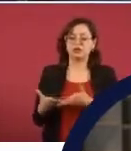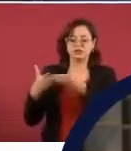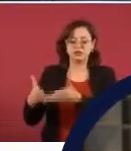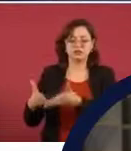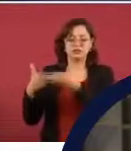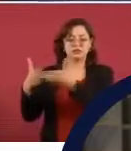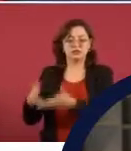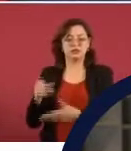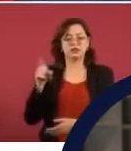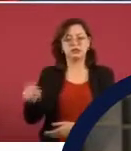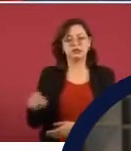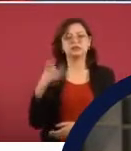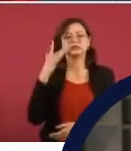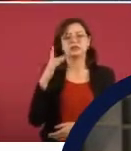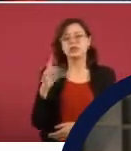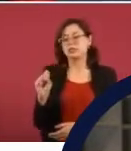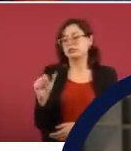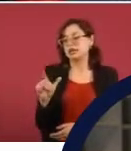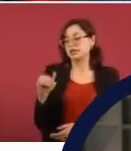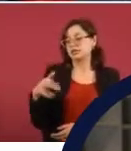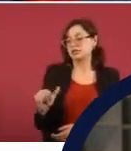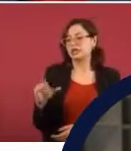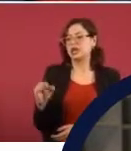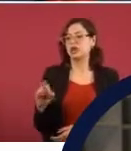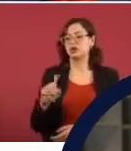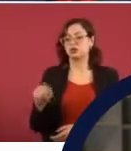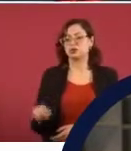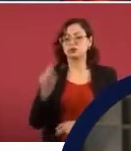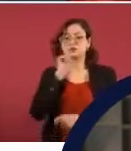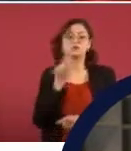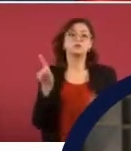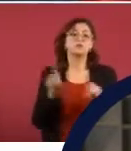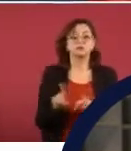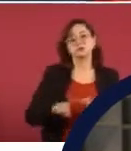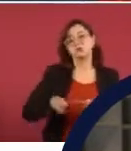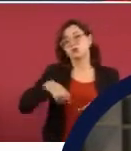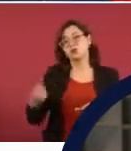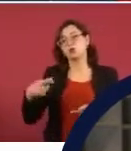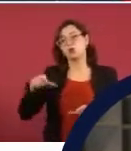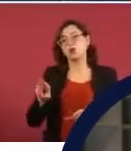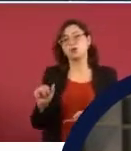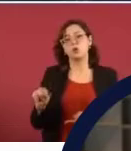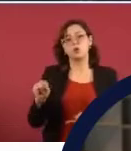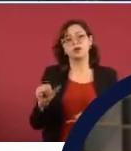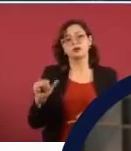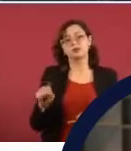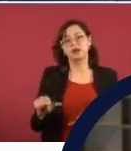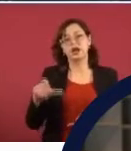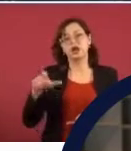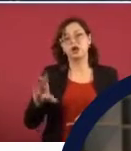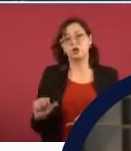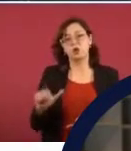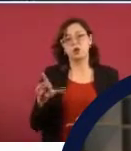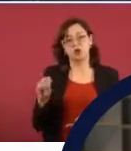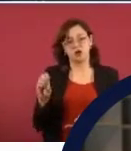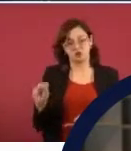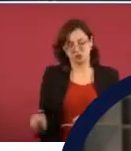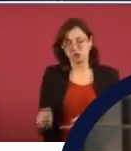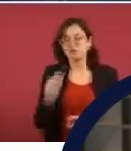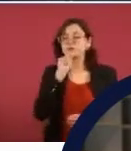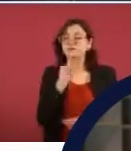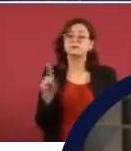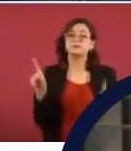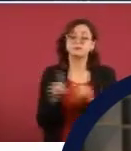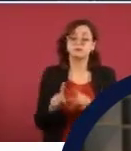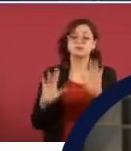es, si estamos ante no un cambio de gobierno, sino un cambio de régimen, y si estamos no ante un gobierno reformista,